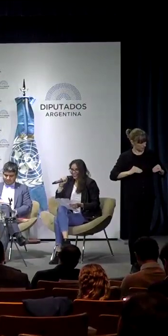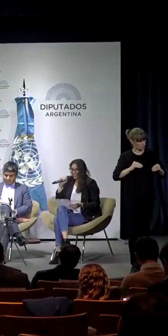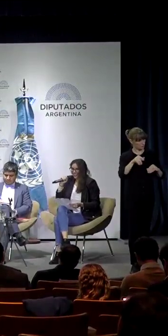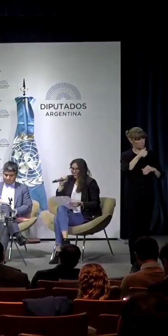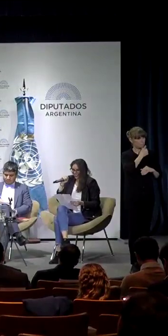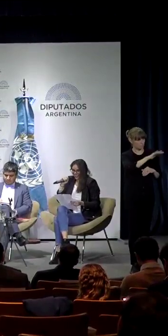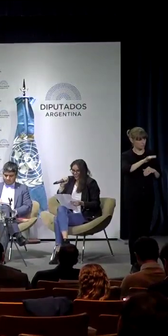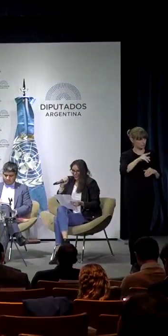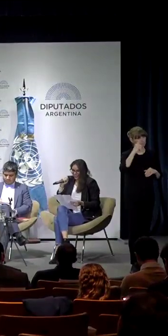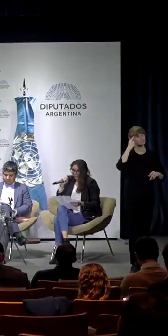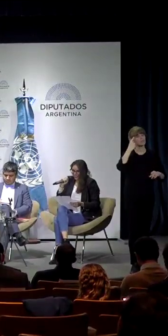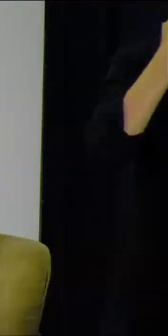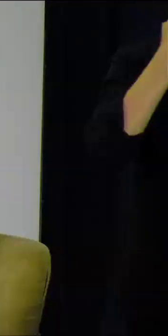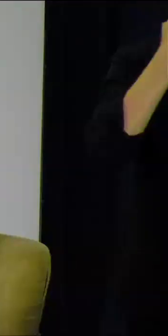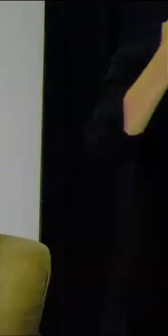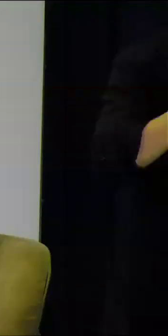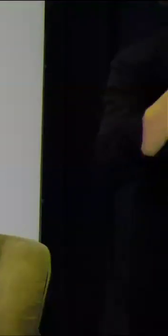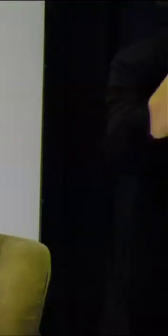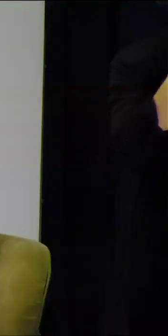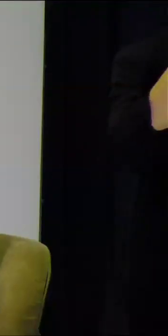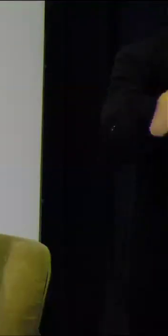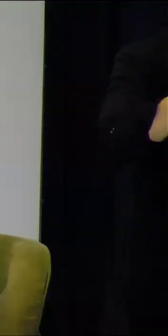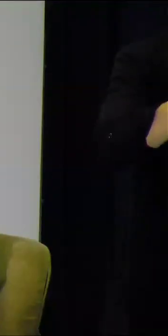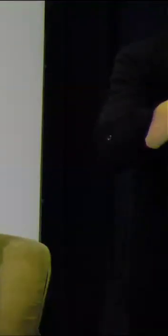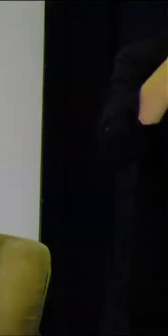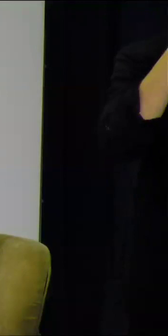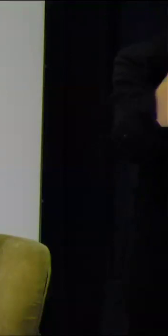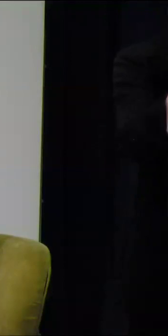Ex intendente de Pinamar, periodos